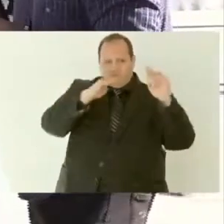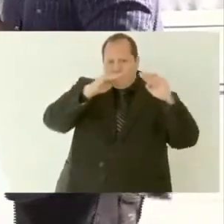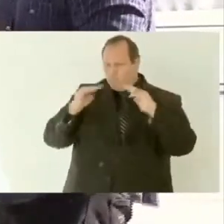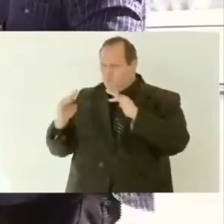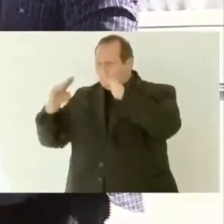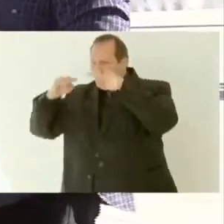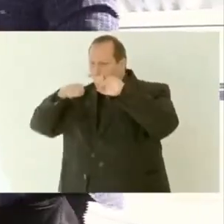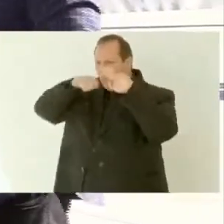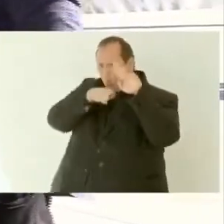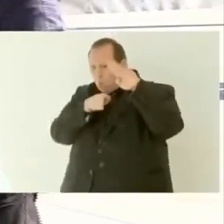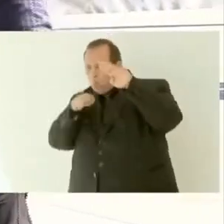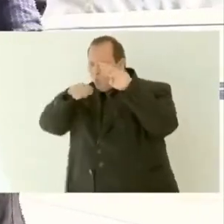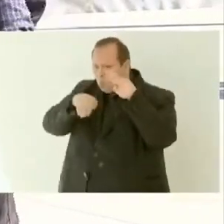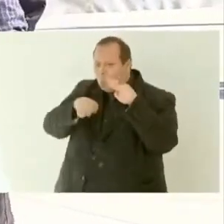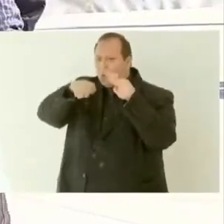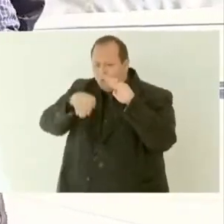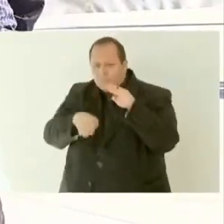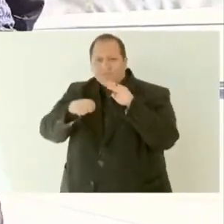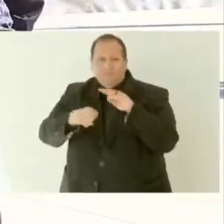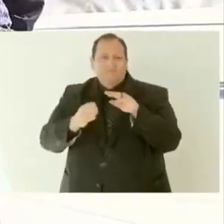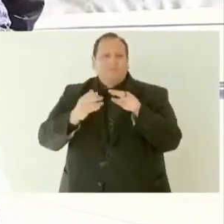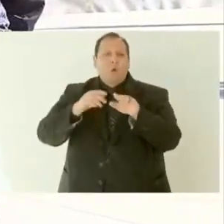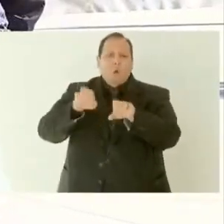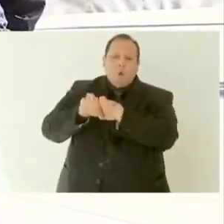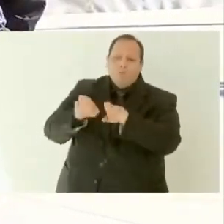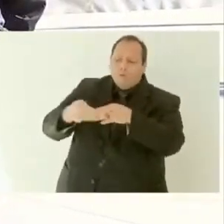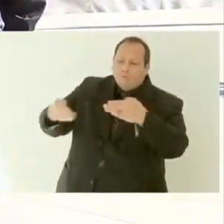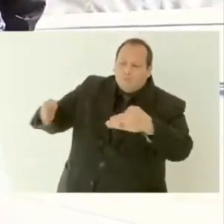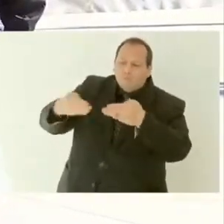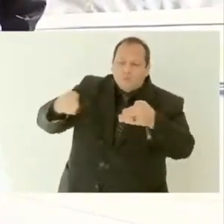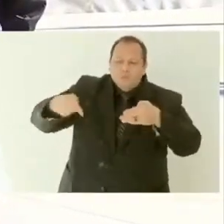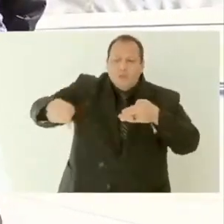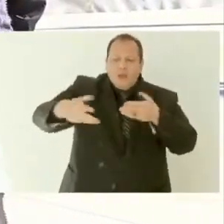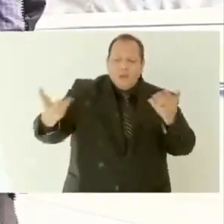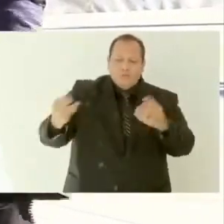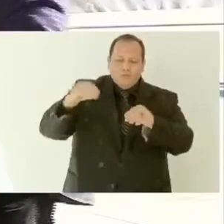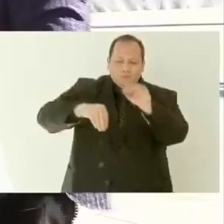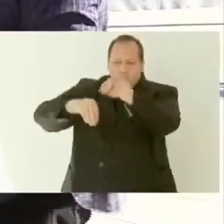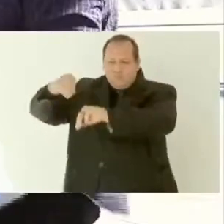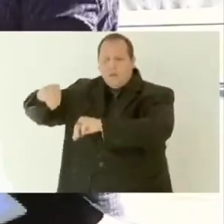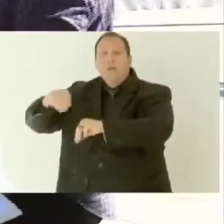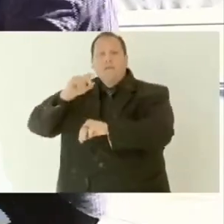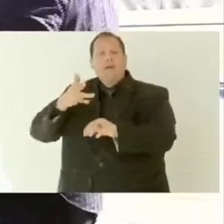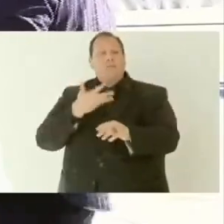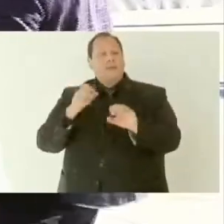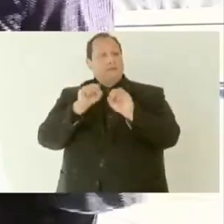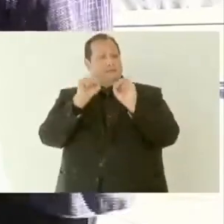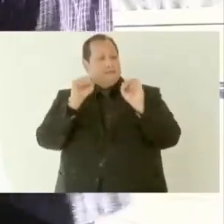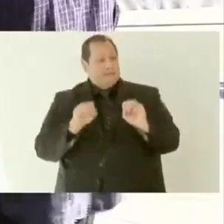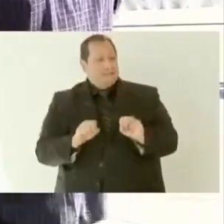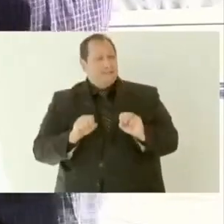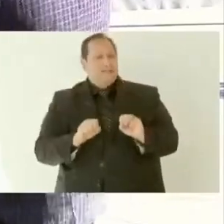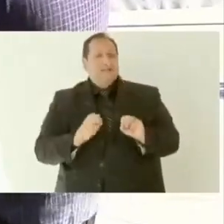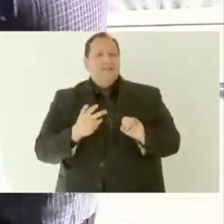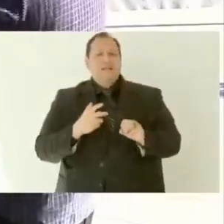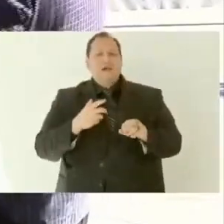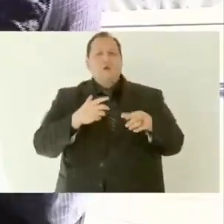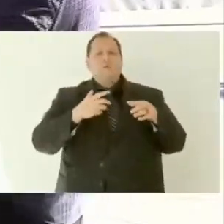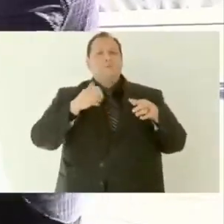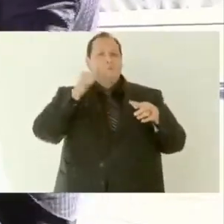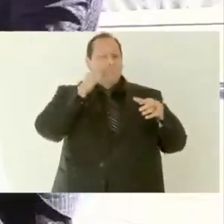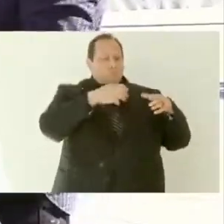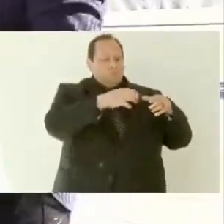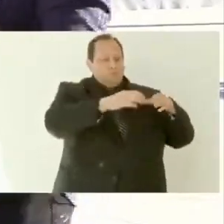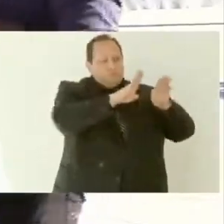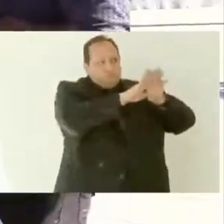de forma que va generando estos espacios públicos y tenemos este uso del sistema, que es el sistema de Llantimuro, que podrá